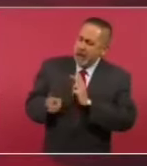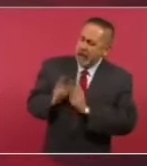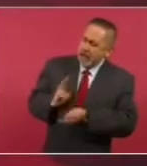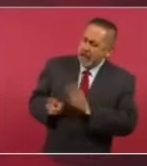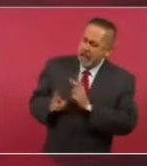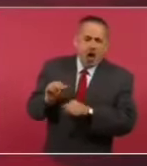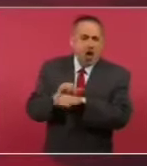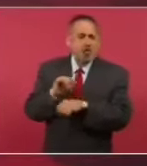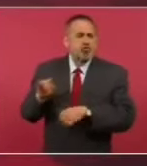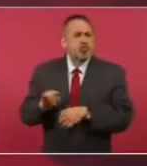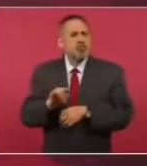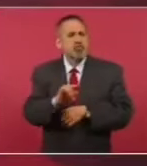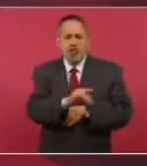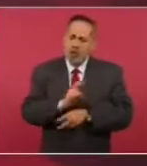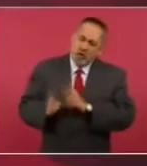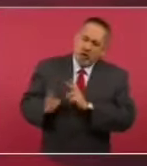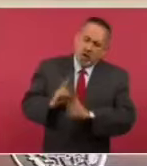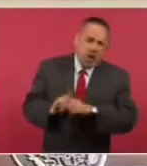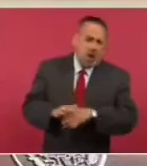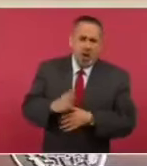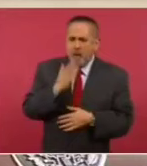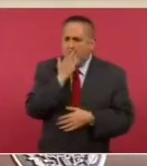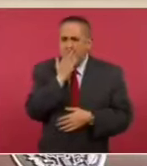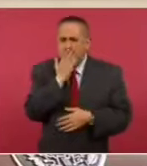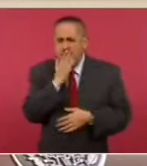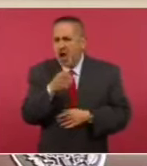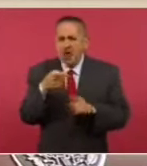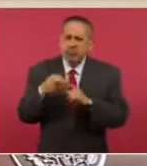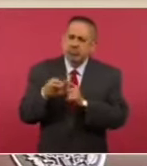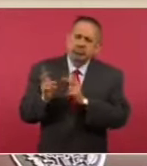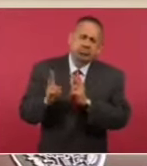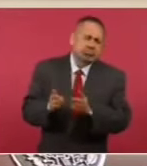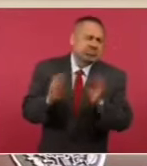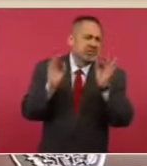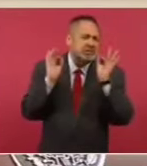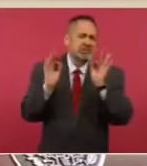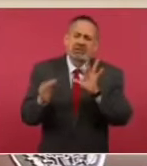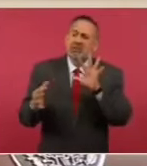en muy buenos términos.